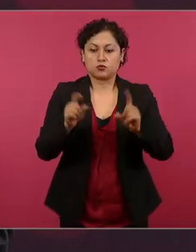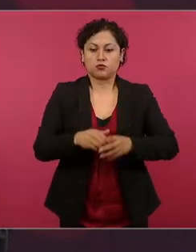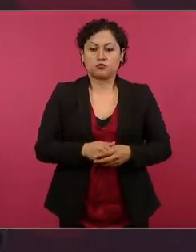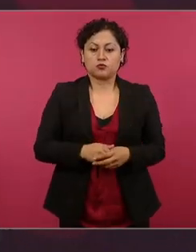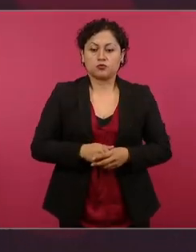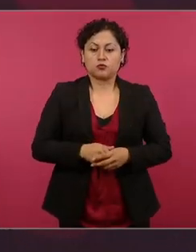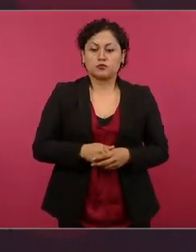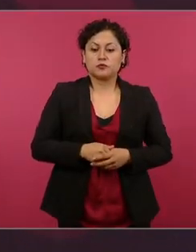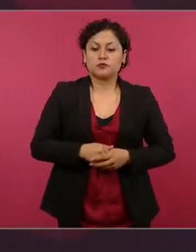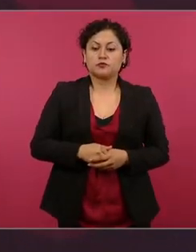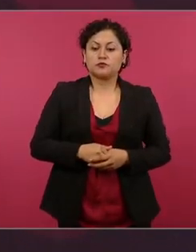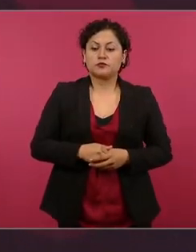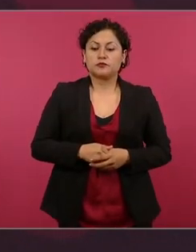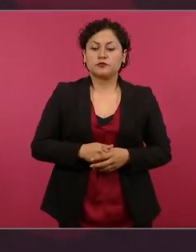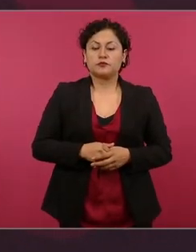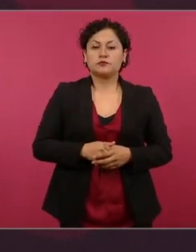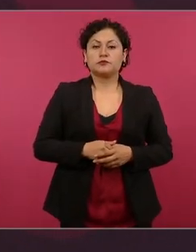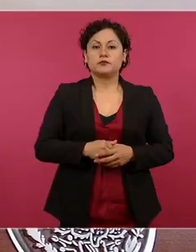Yo